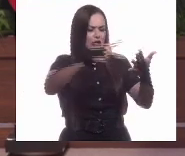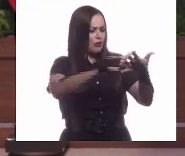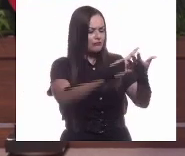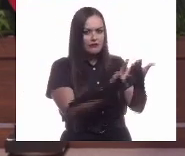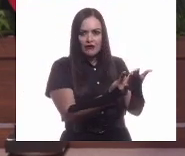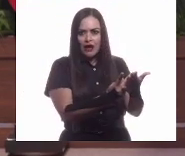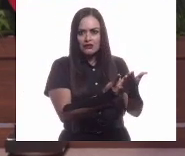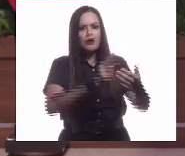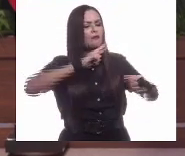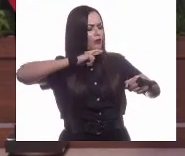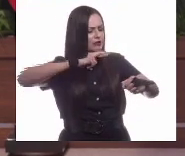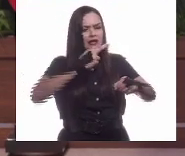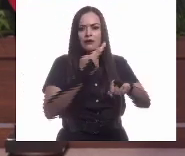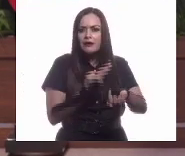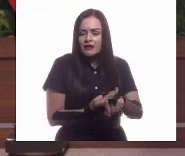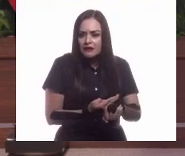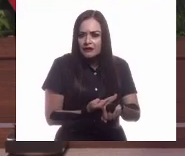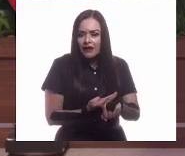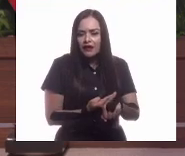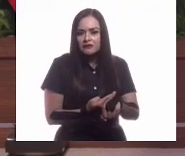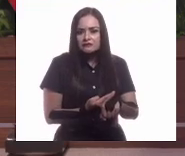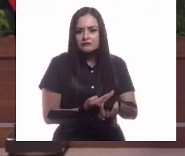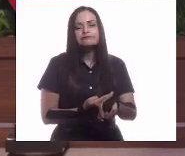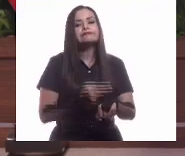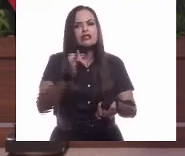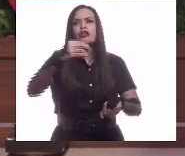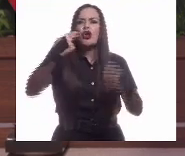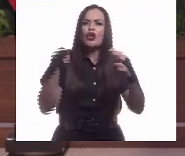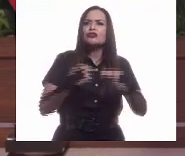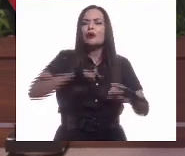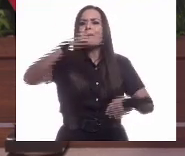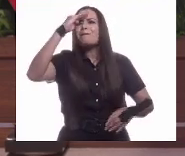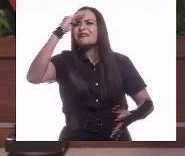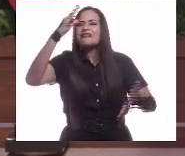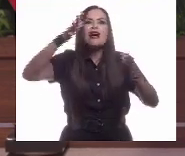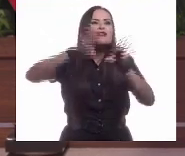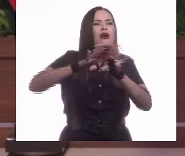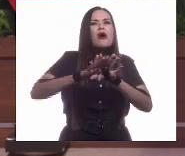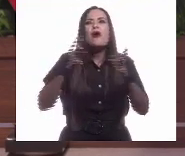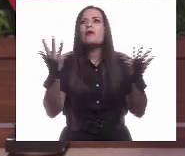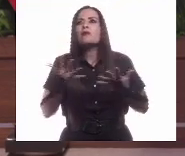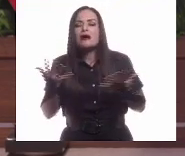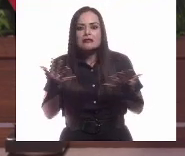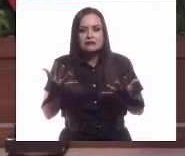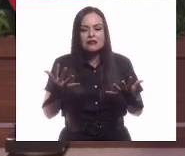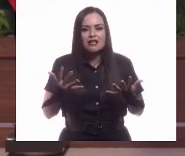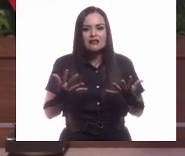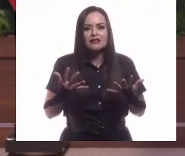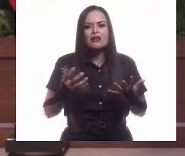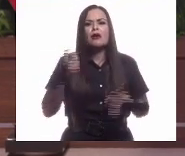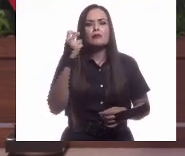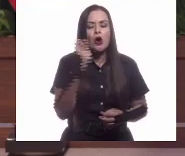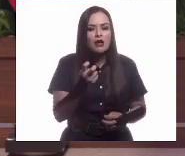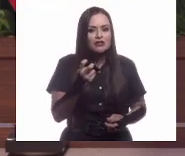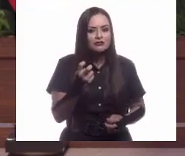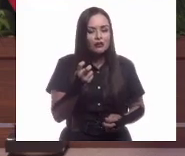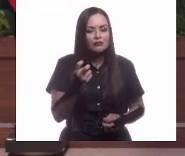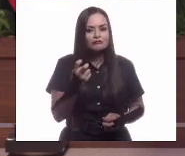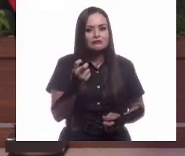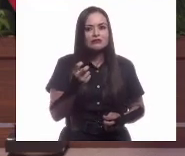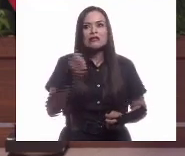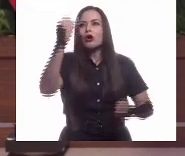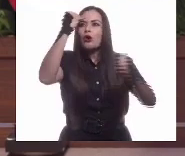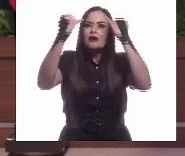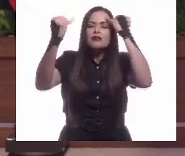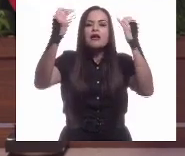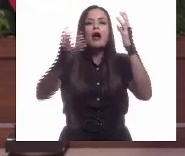con responsabilidad, actuando a tiempo, pensando afuera de la caja, haciendo las cosas de manera diferente, con